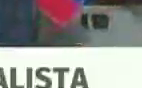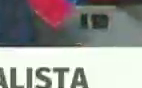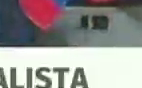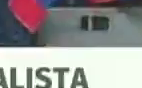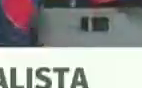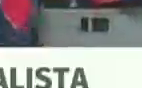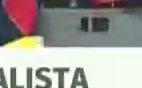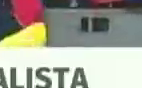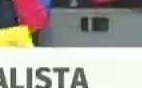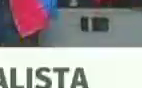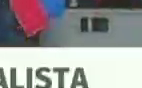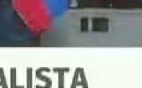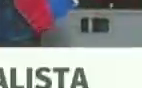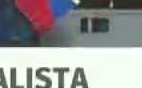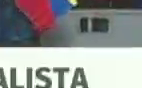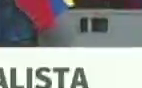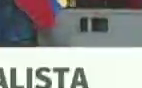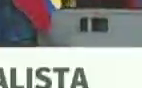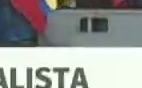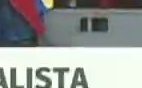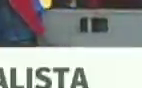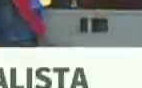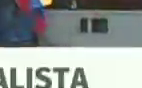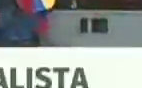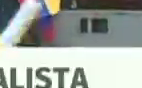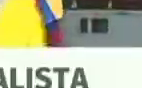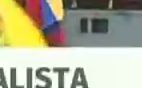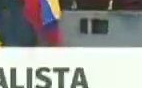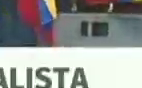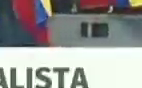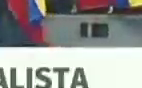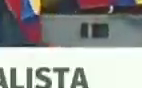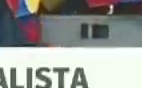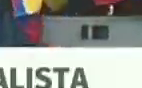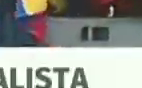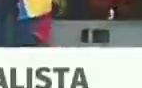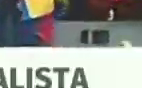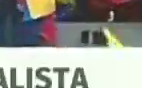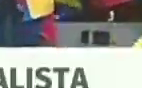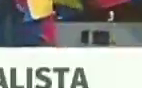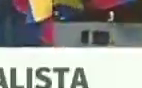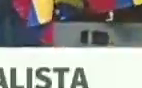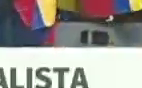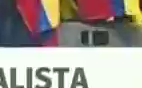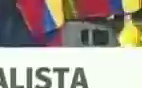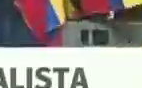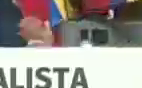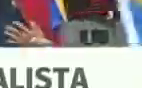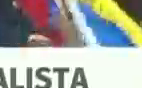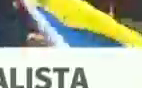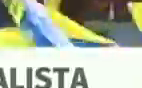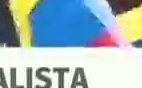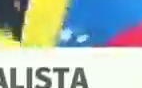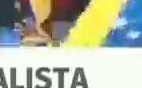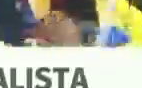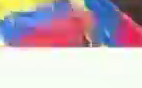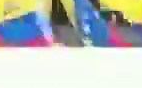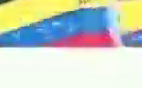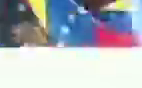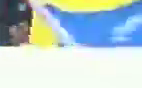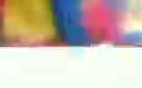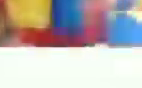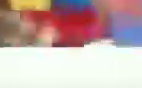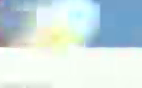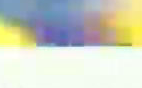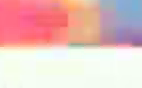un saludo solidario y revolucionario al hermano presidente Nicolás Maduro allá en Caracas, levantando la bandera, arriba, arriba,